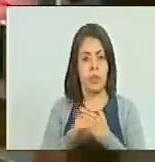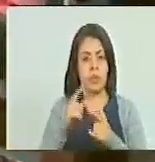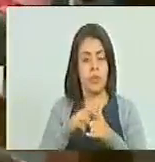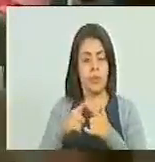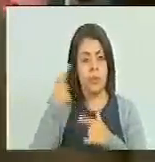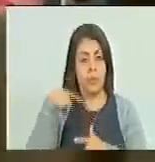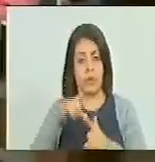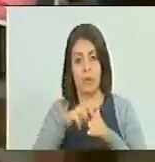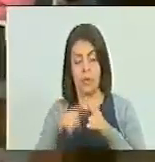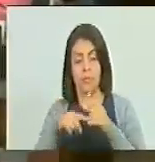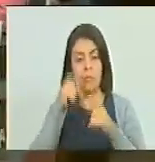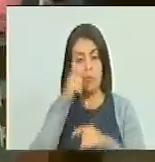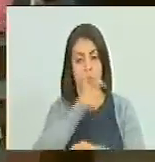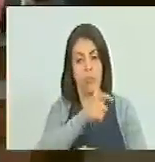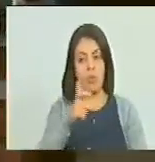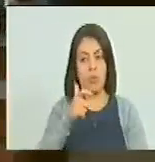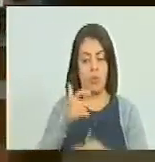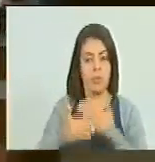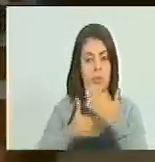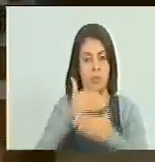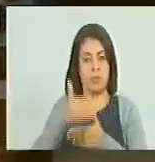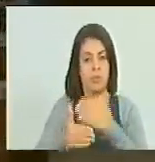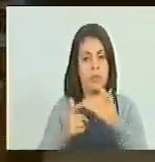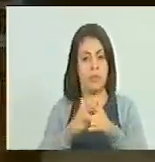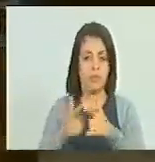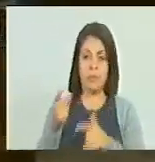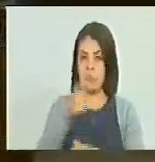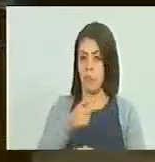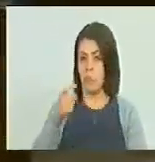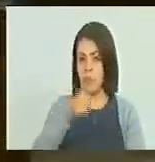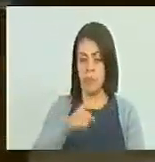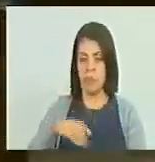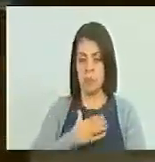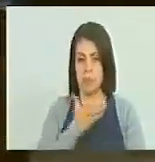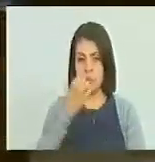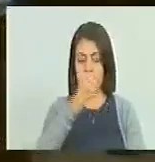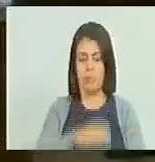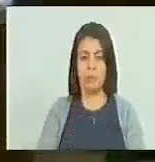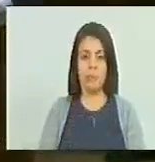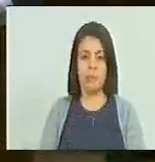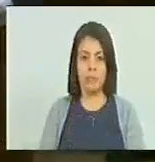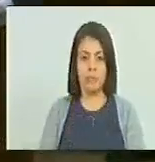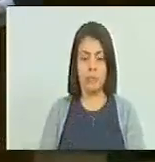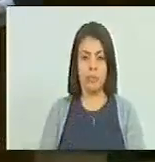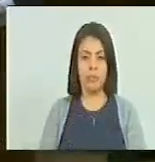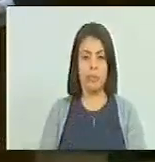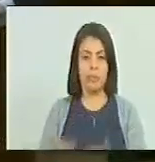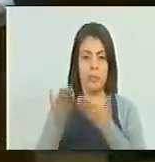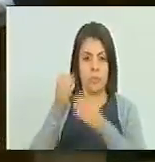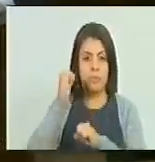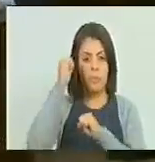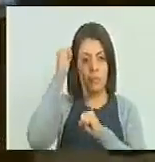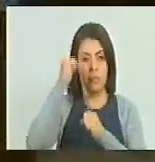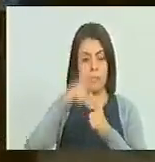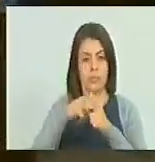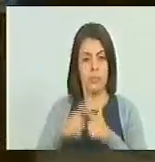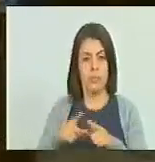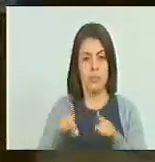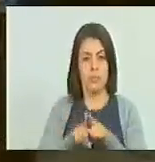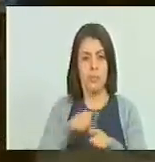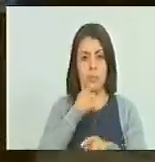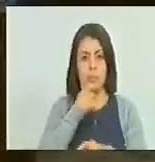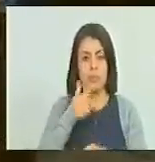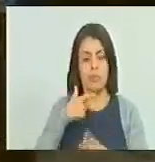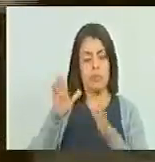vengamos, pero el pueblo va trochando en busca de la canción, que se eleve victoriosa como